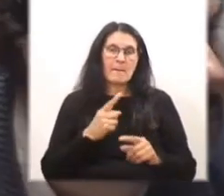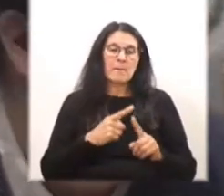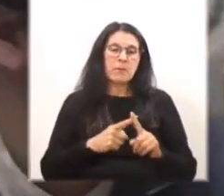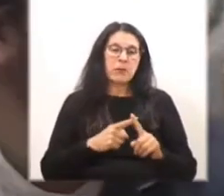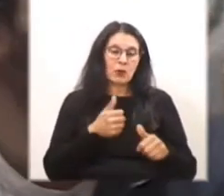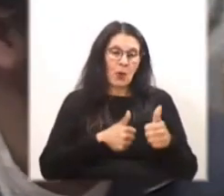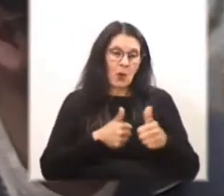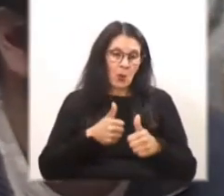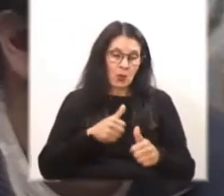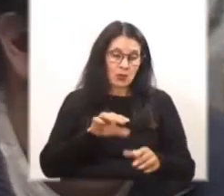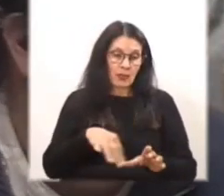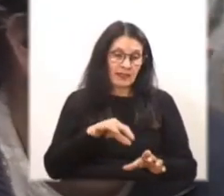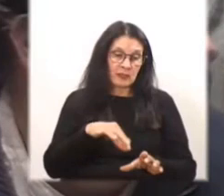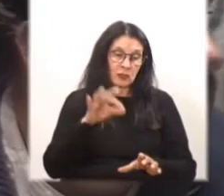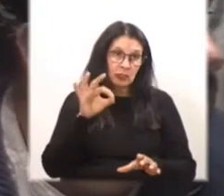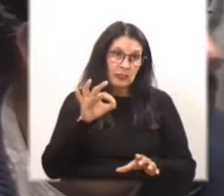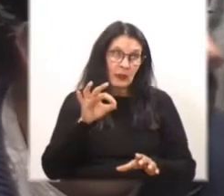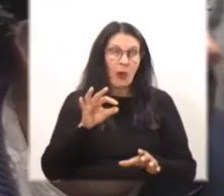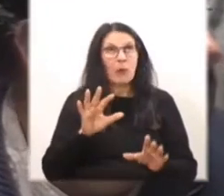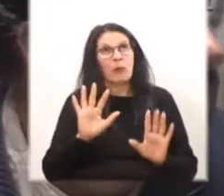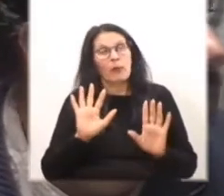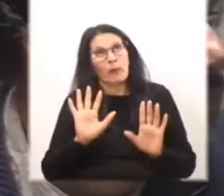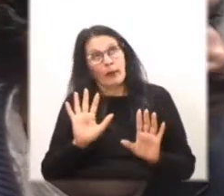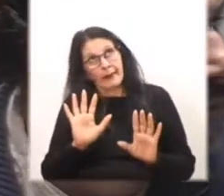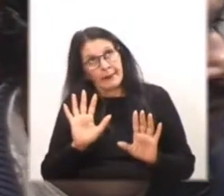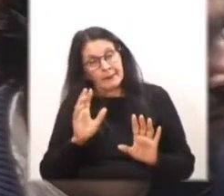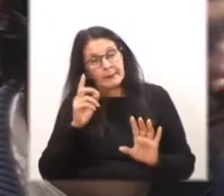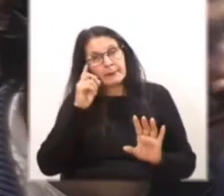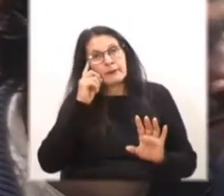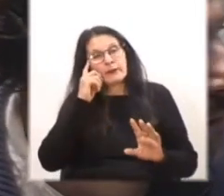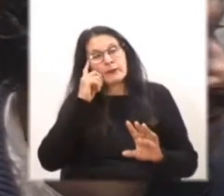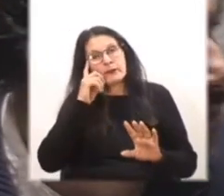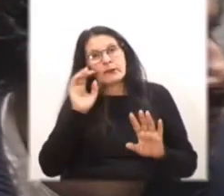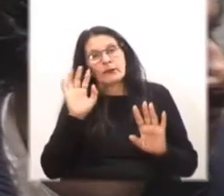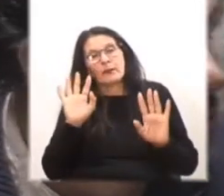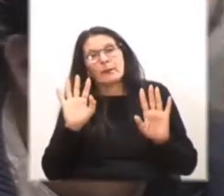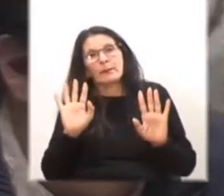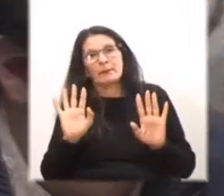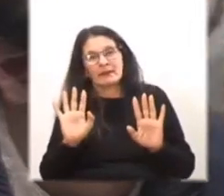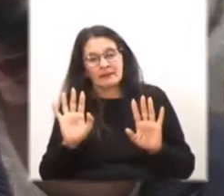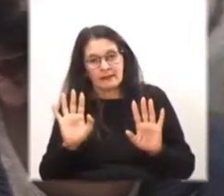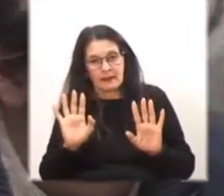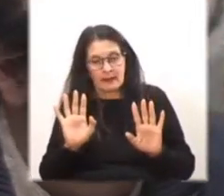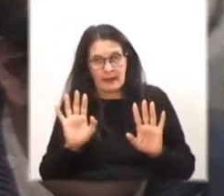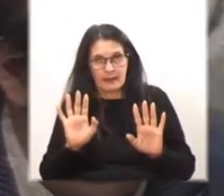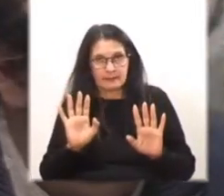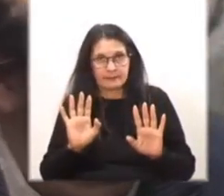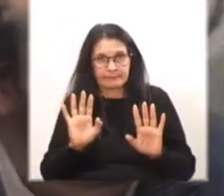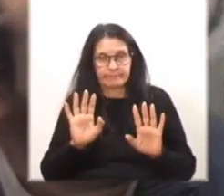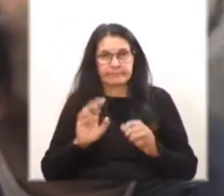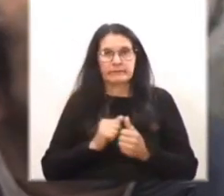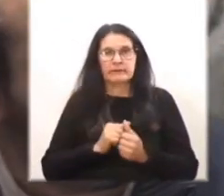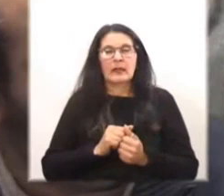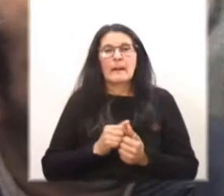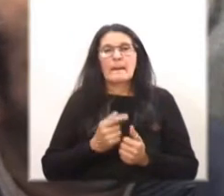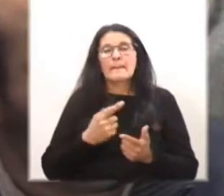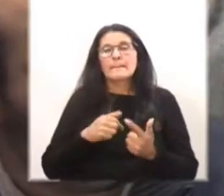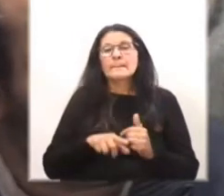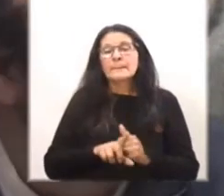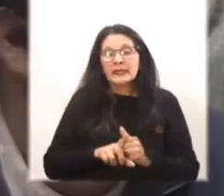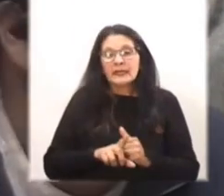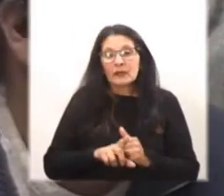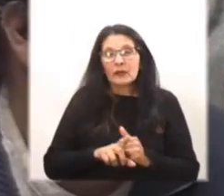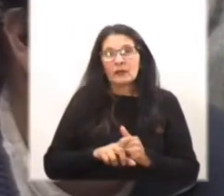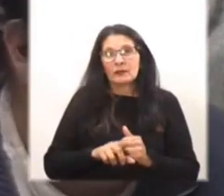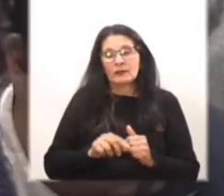pensaría dos veces, más allá de que yo creo que cobran ribete de empleados públicos. Pero vale